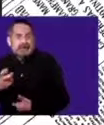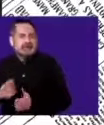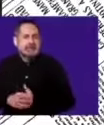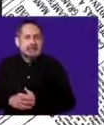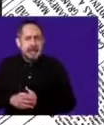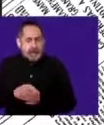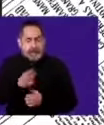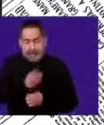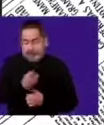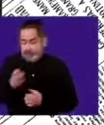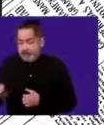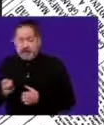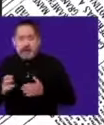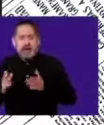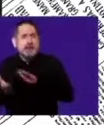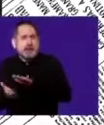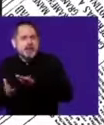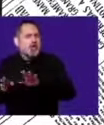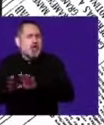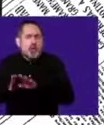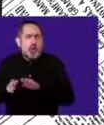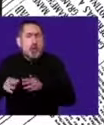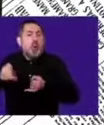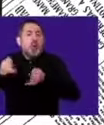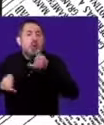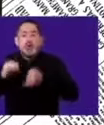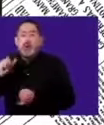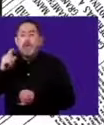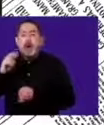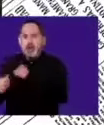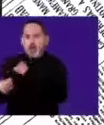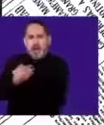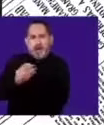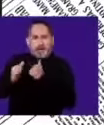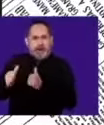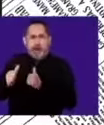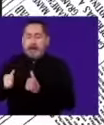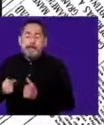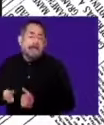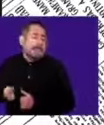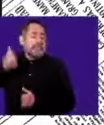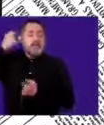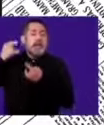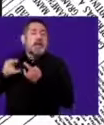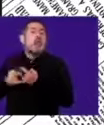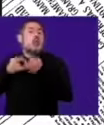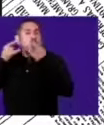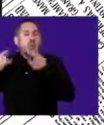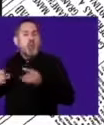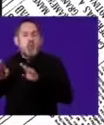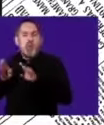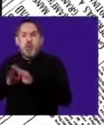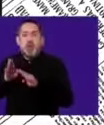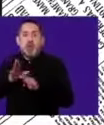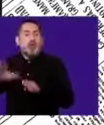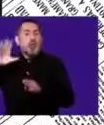Los expedientes de esta muestra revelan el proceso de evolución del juicio de amparo en México, como la primera institución procesal